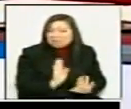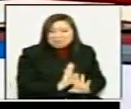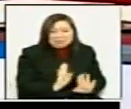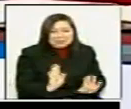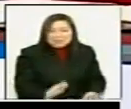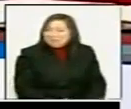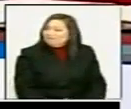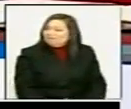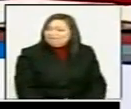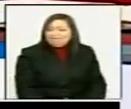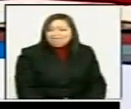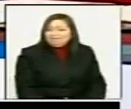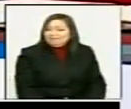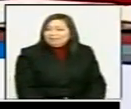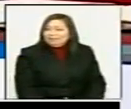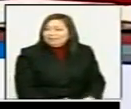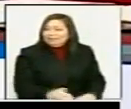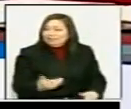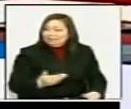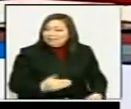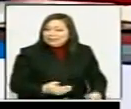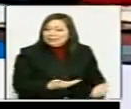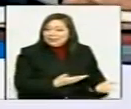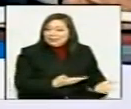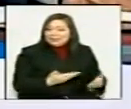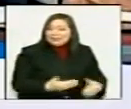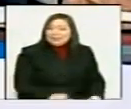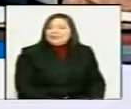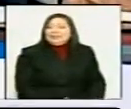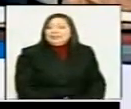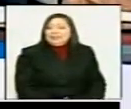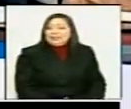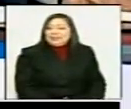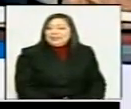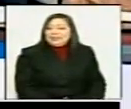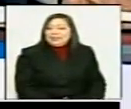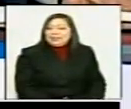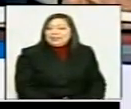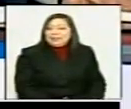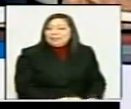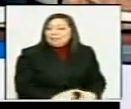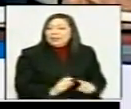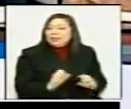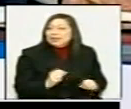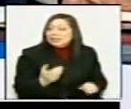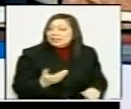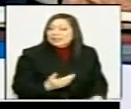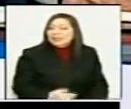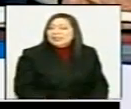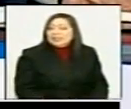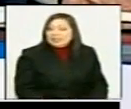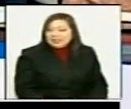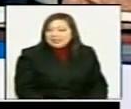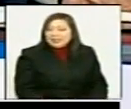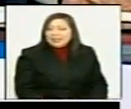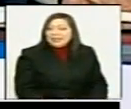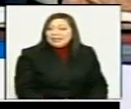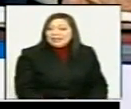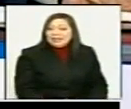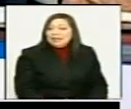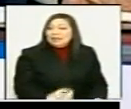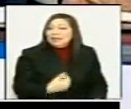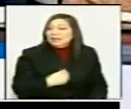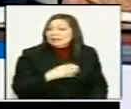pone. Yo tengo una invitación a una fecha, y sí, mi consejo regional, que tiene